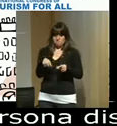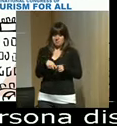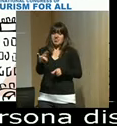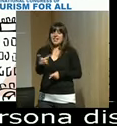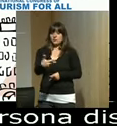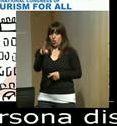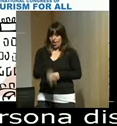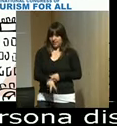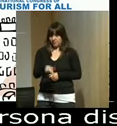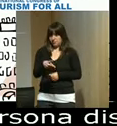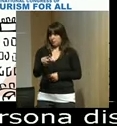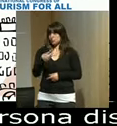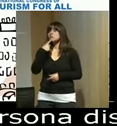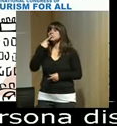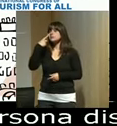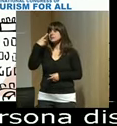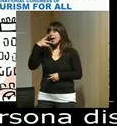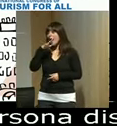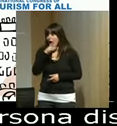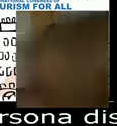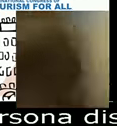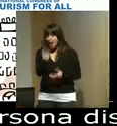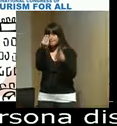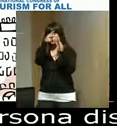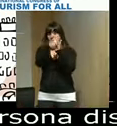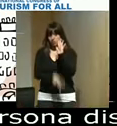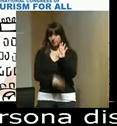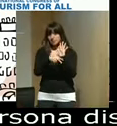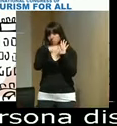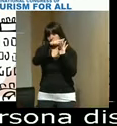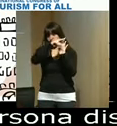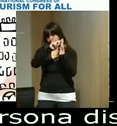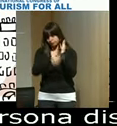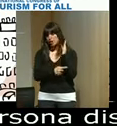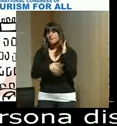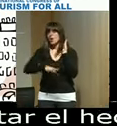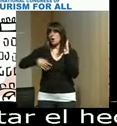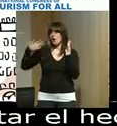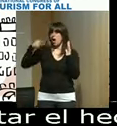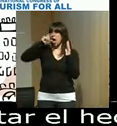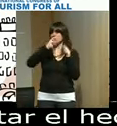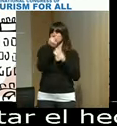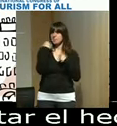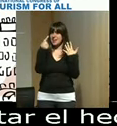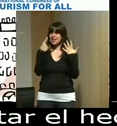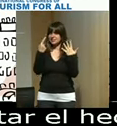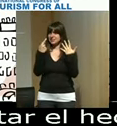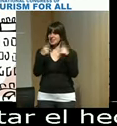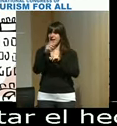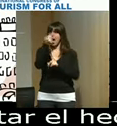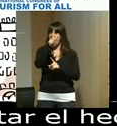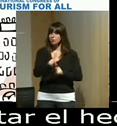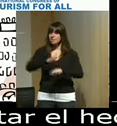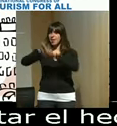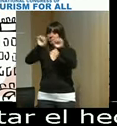diferentes normativas, pero sobre todo cabe resaltar la de 2006, la Convención de la ONU para la Defensa de los Derechos